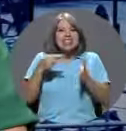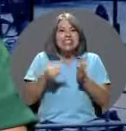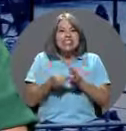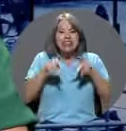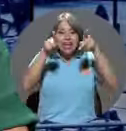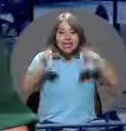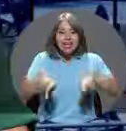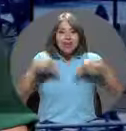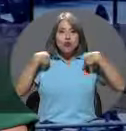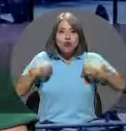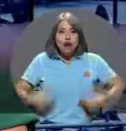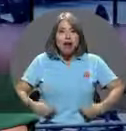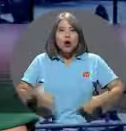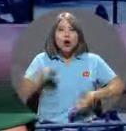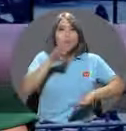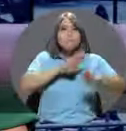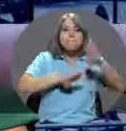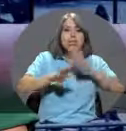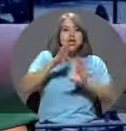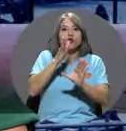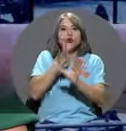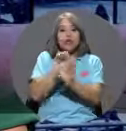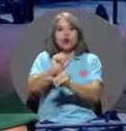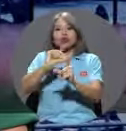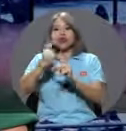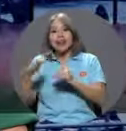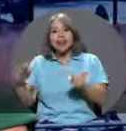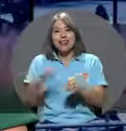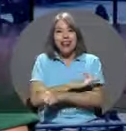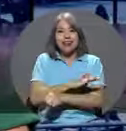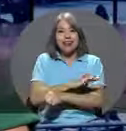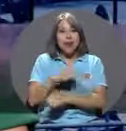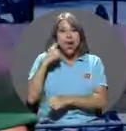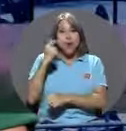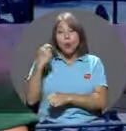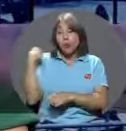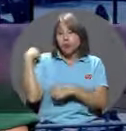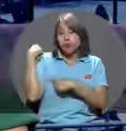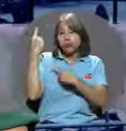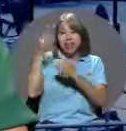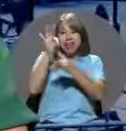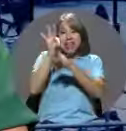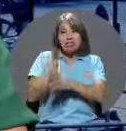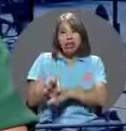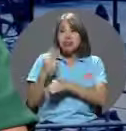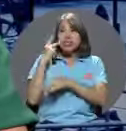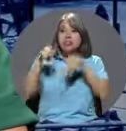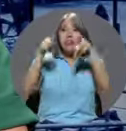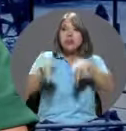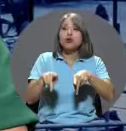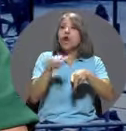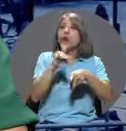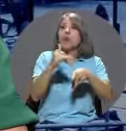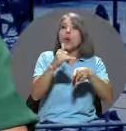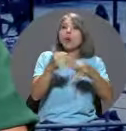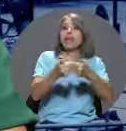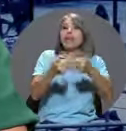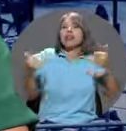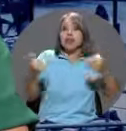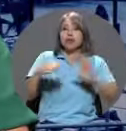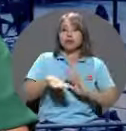salud mental. Uh-huh. Y no, somos biopsicosociales. Lo que sucede en nuestro entorno social va a impactar en